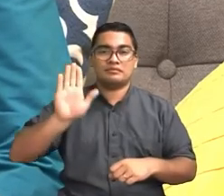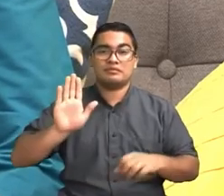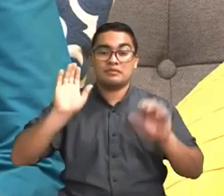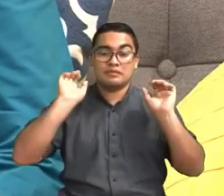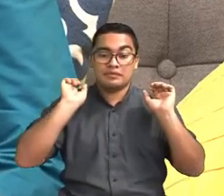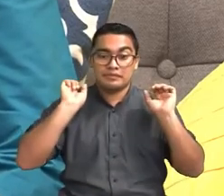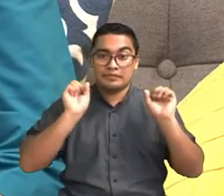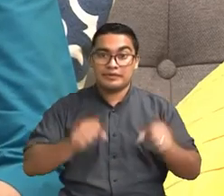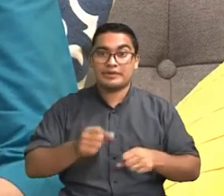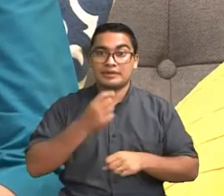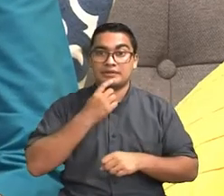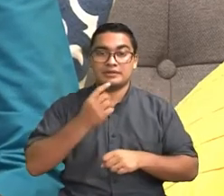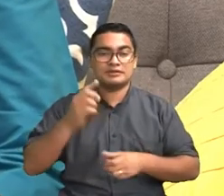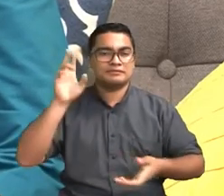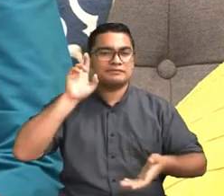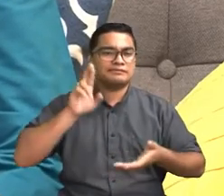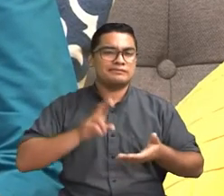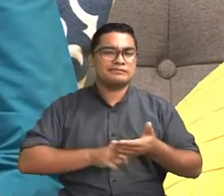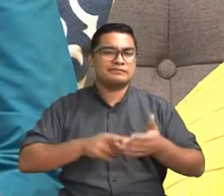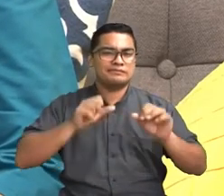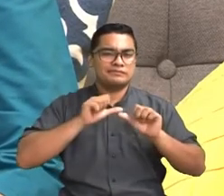seguir conmemorando